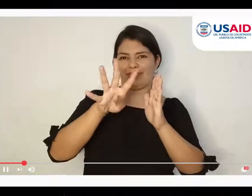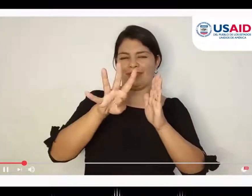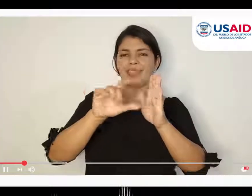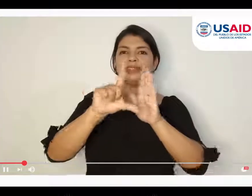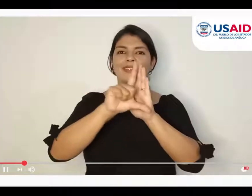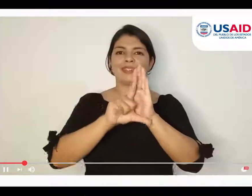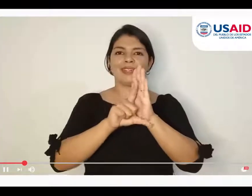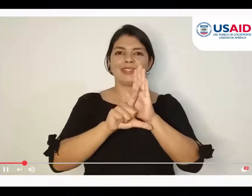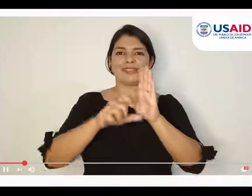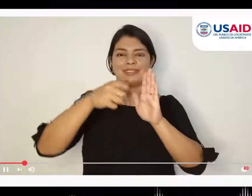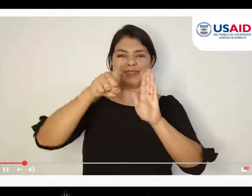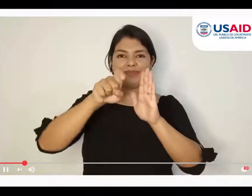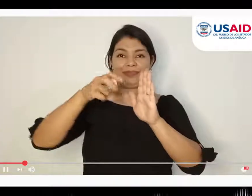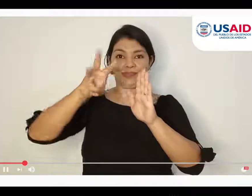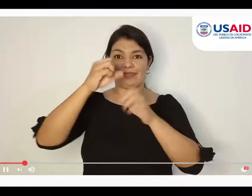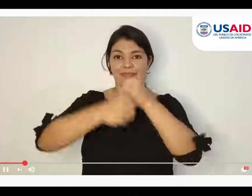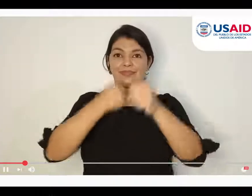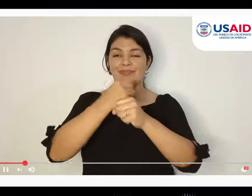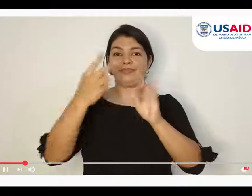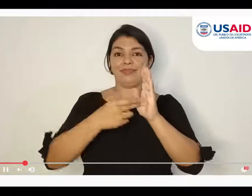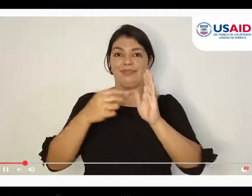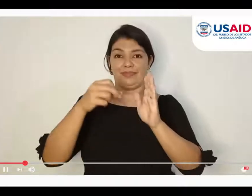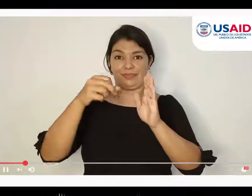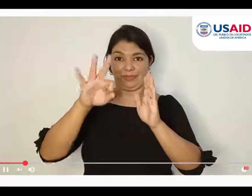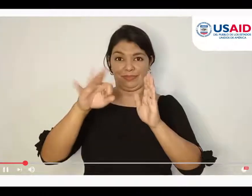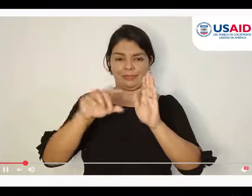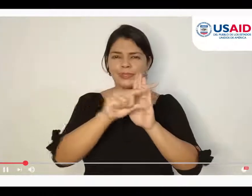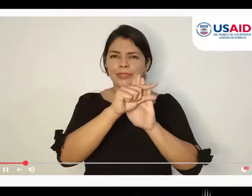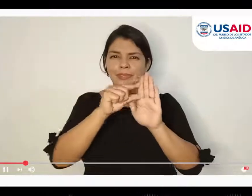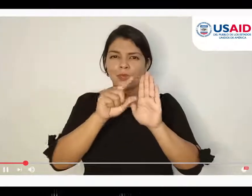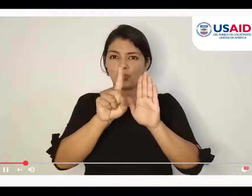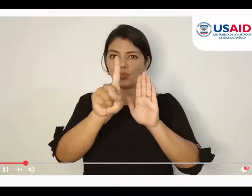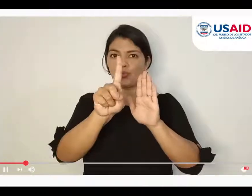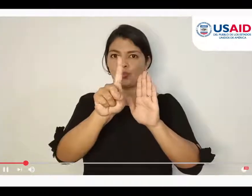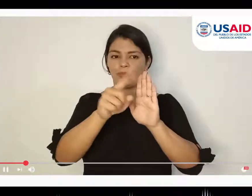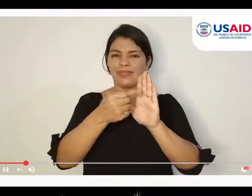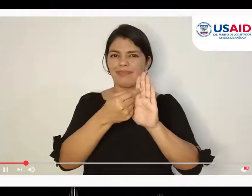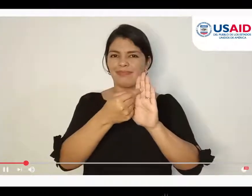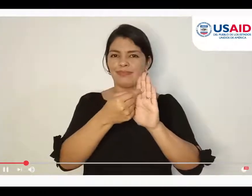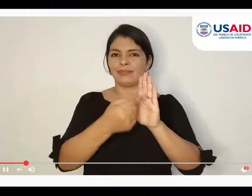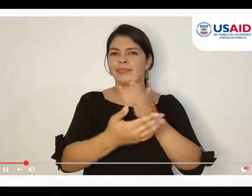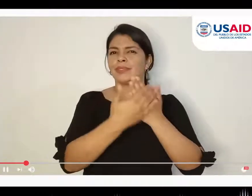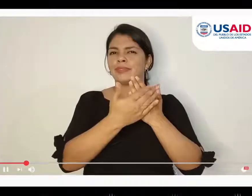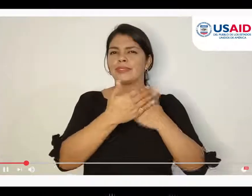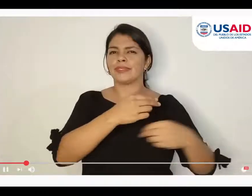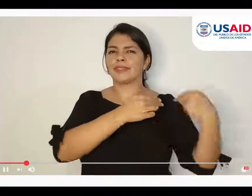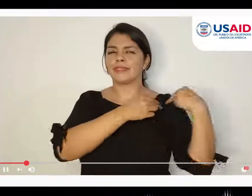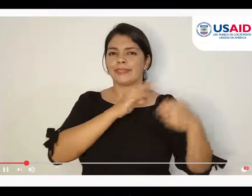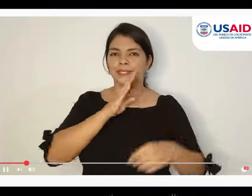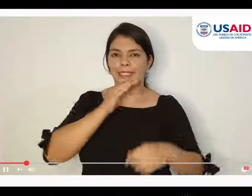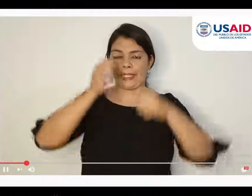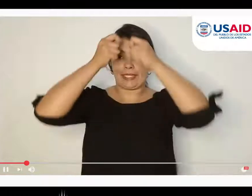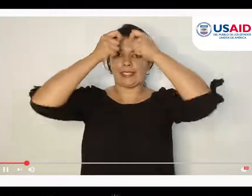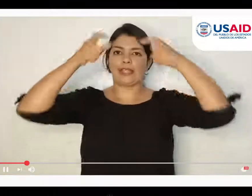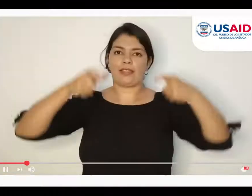Ley 1618 de 2013 y específicamente en el parágrafo 1, que le brinda la responsabilidad al Estado y